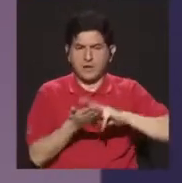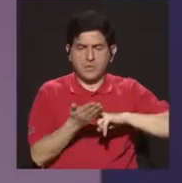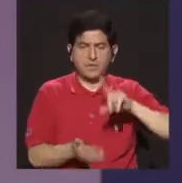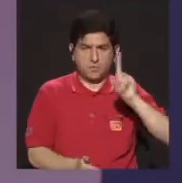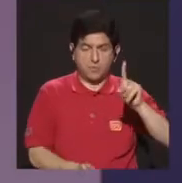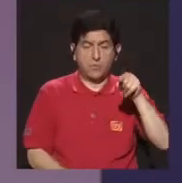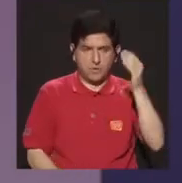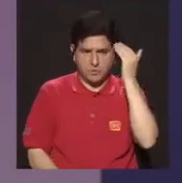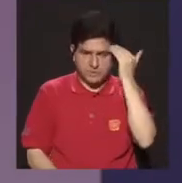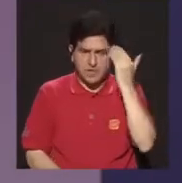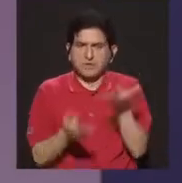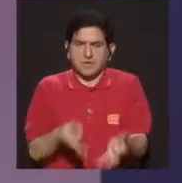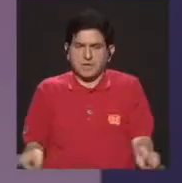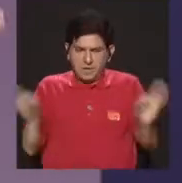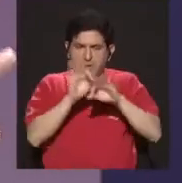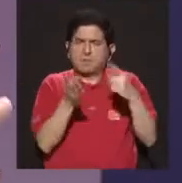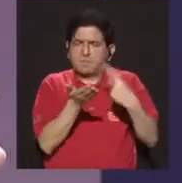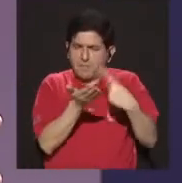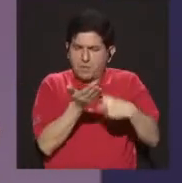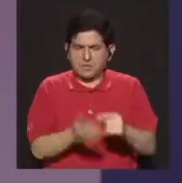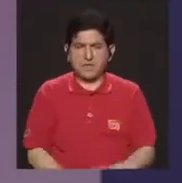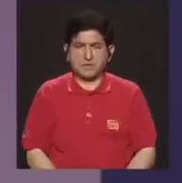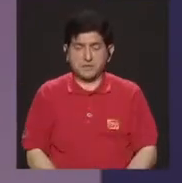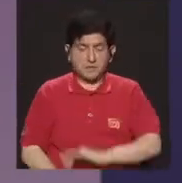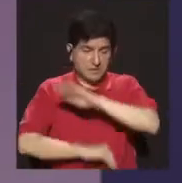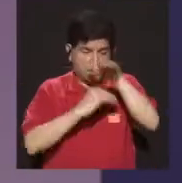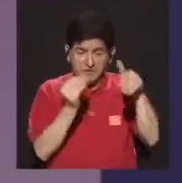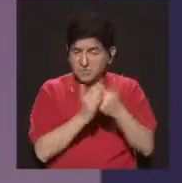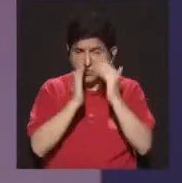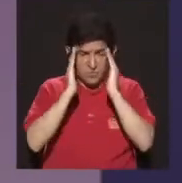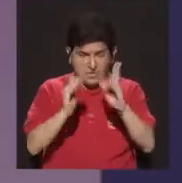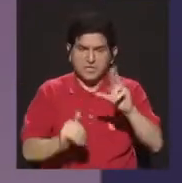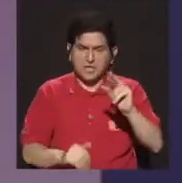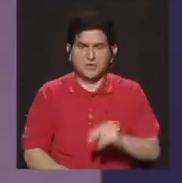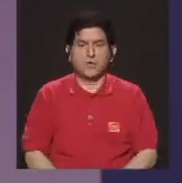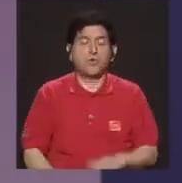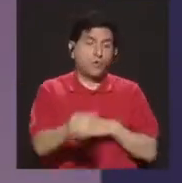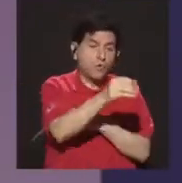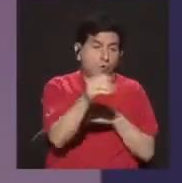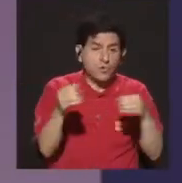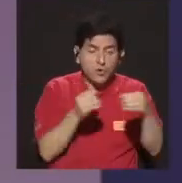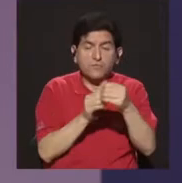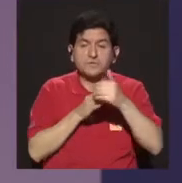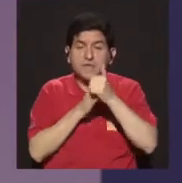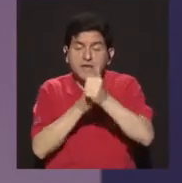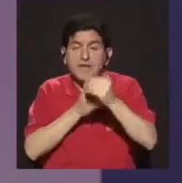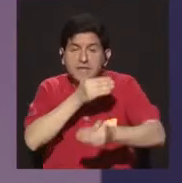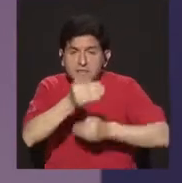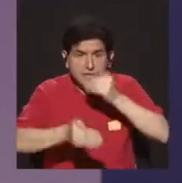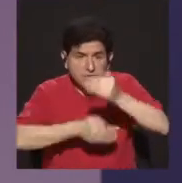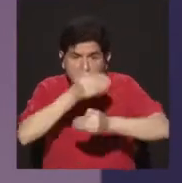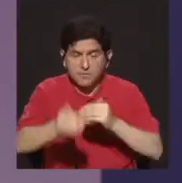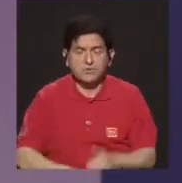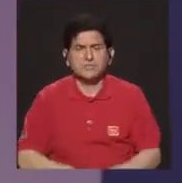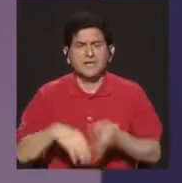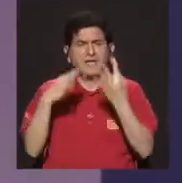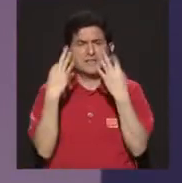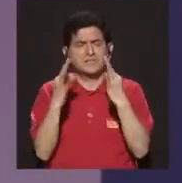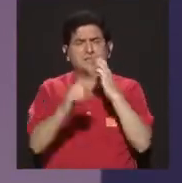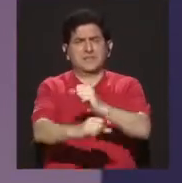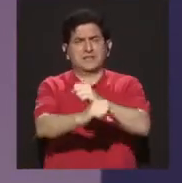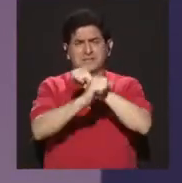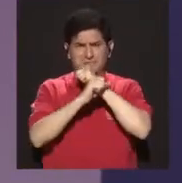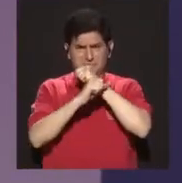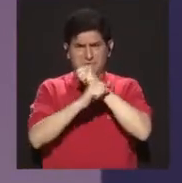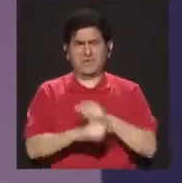importancia de entrar a discutir este tema sabemos que uno atiende todo y de los despachos que lideraron este proceso fue tratar de garantizar